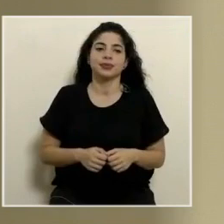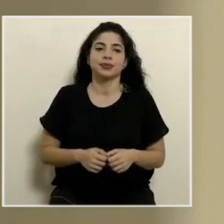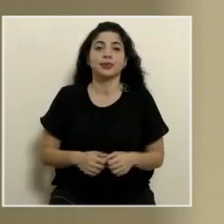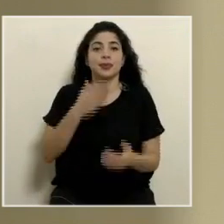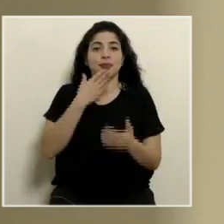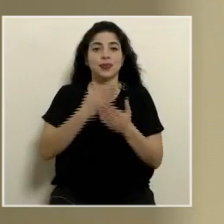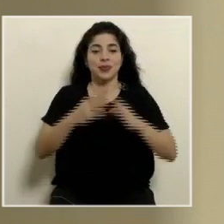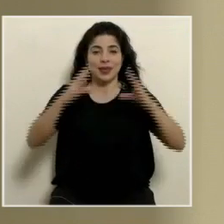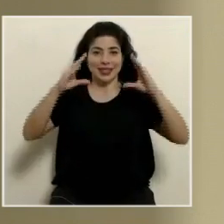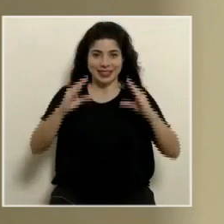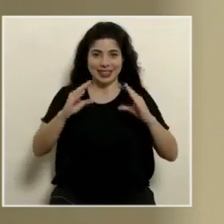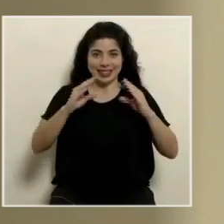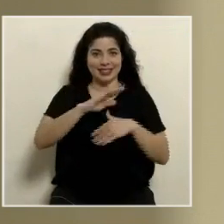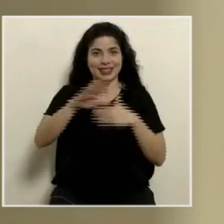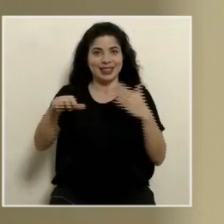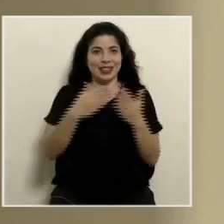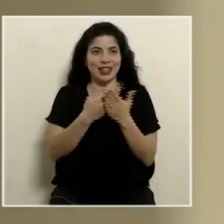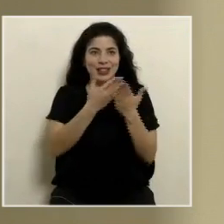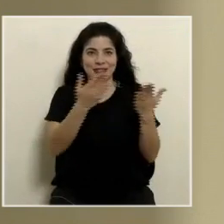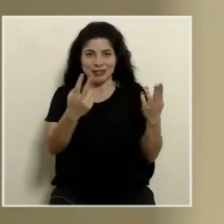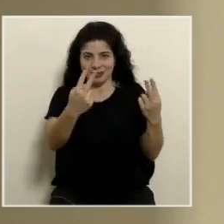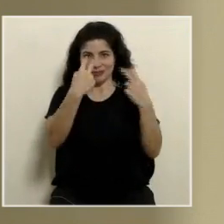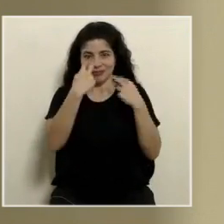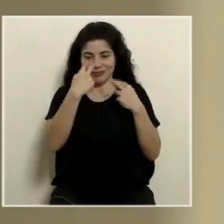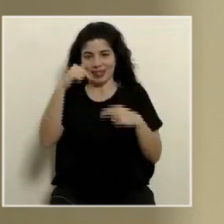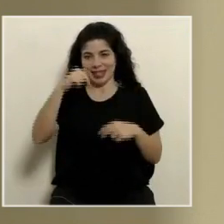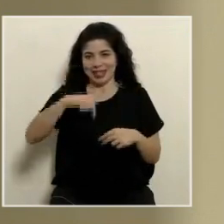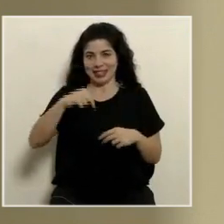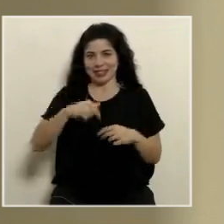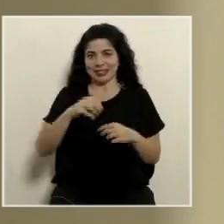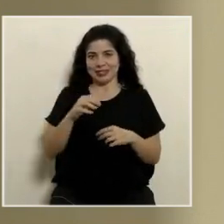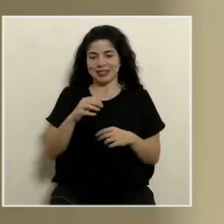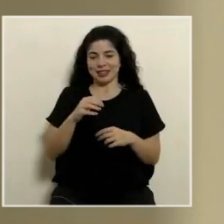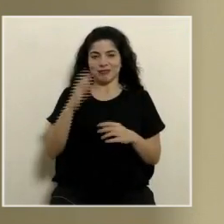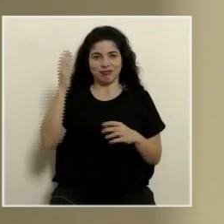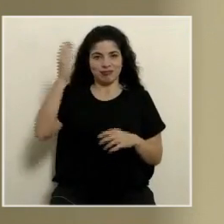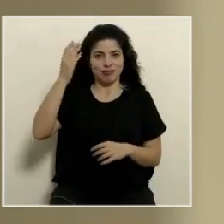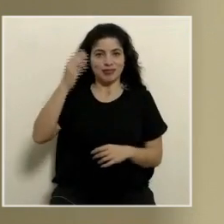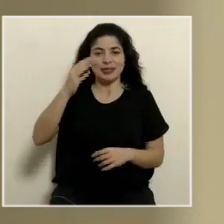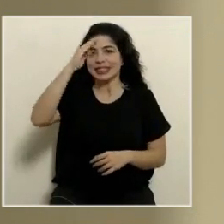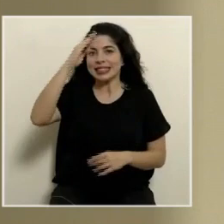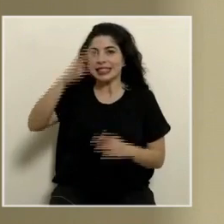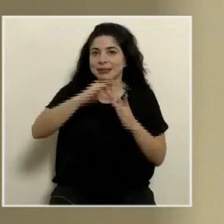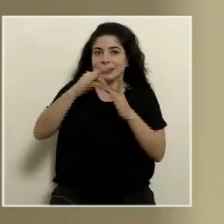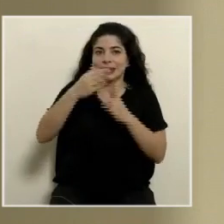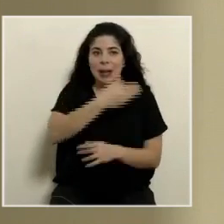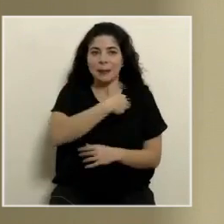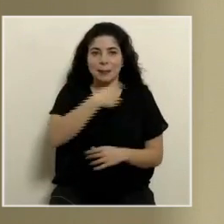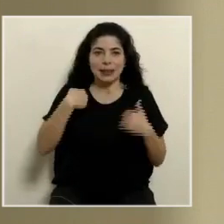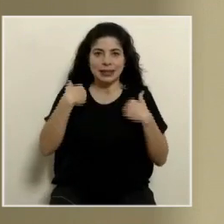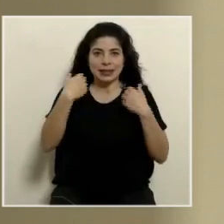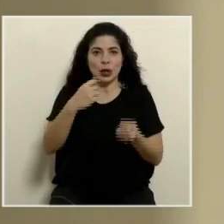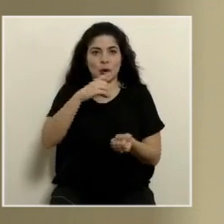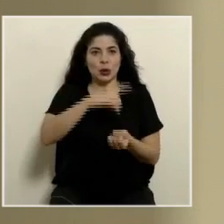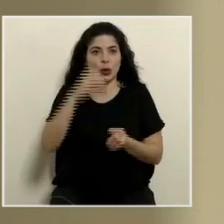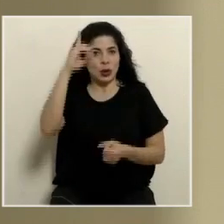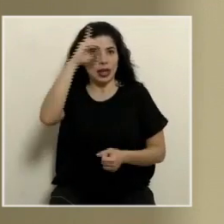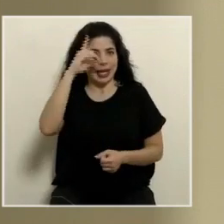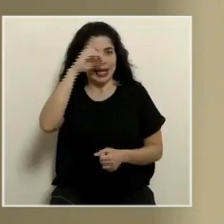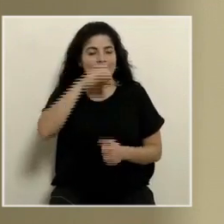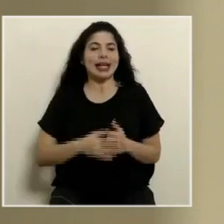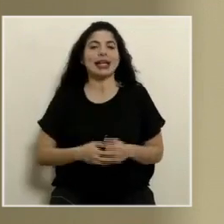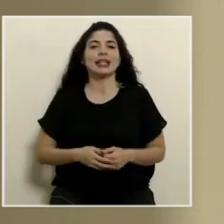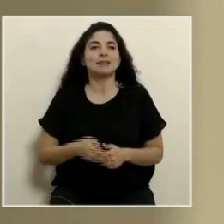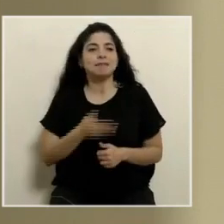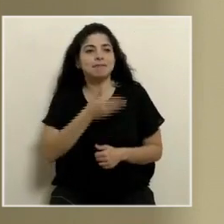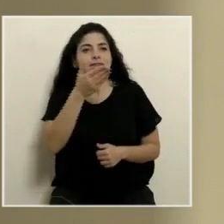Muy buenas tardes a todos los que nos siguen por este medio y un saludo muy especial al ministro de Salud, doctor Daniel Salas,